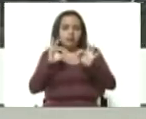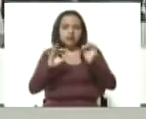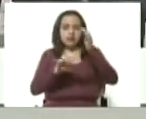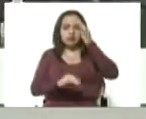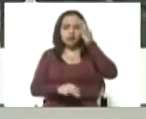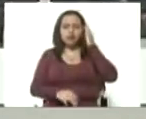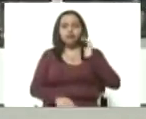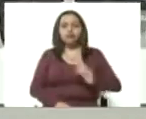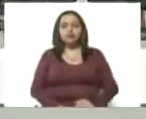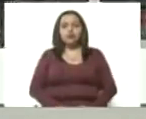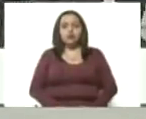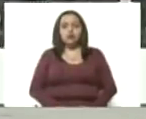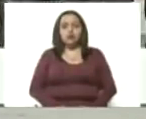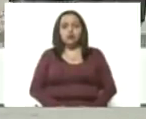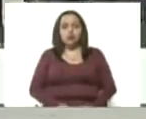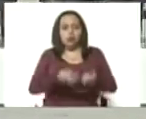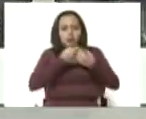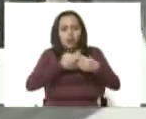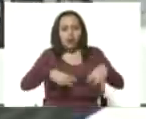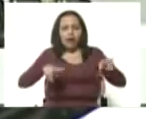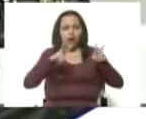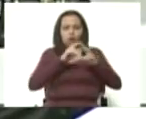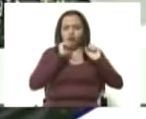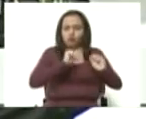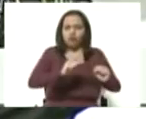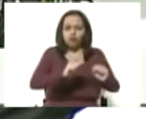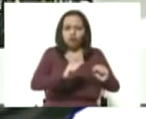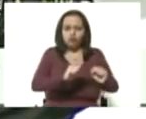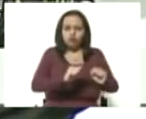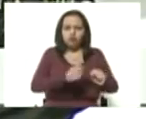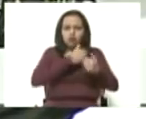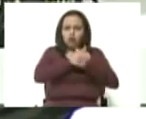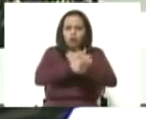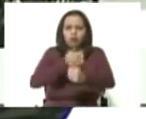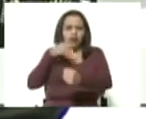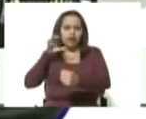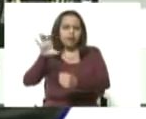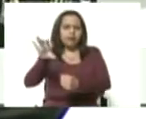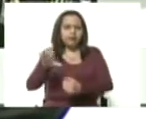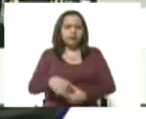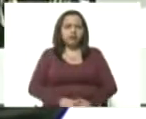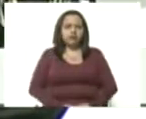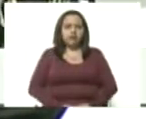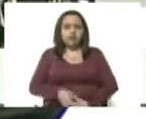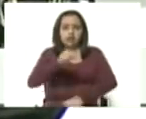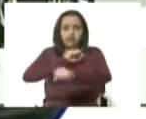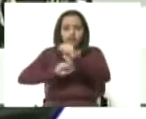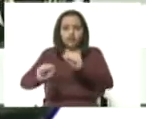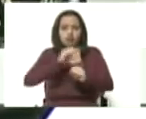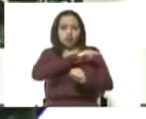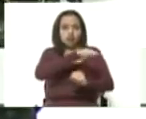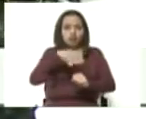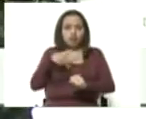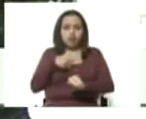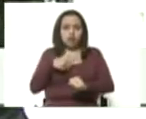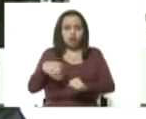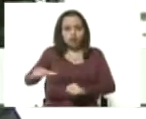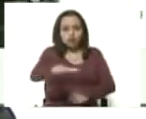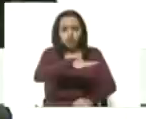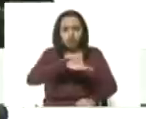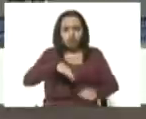con valor, con coraje y amor a la patria, defendieron nuestro suelo